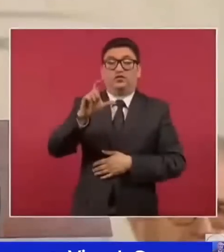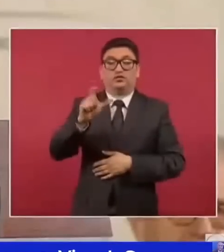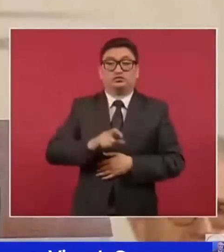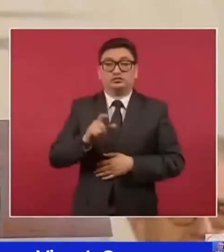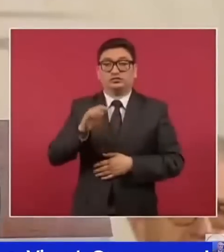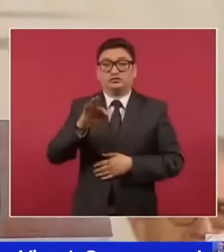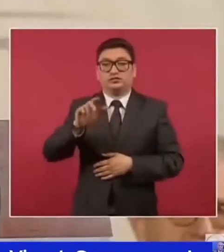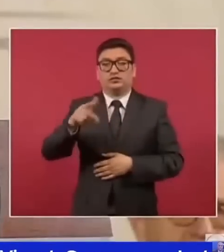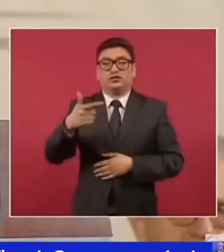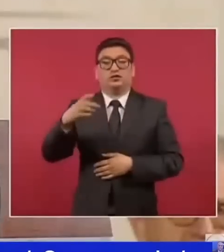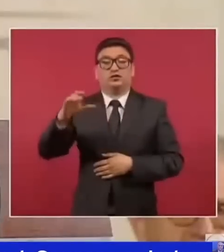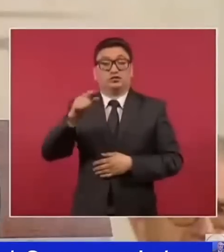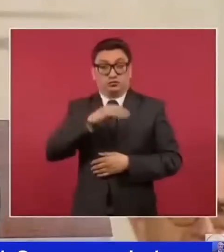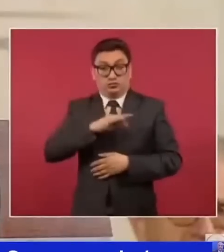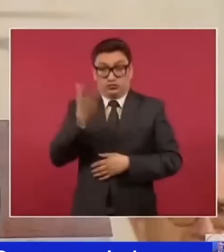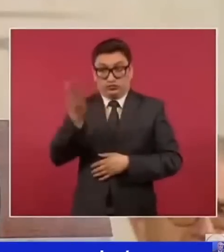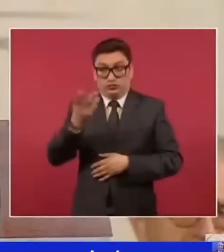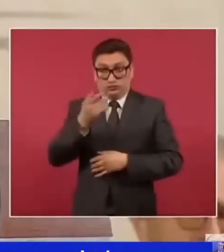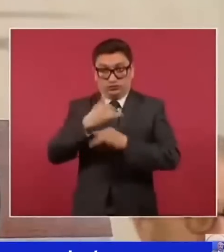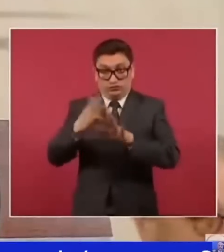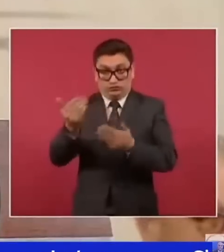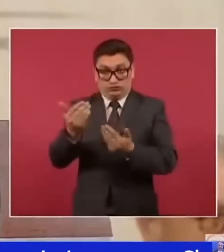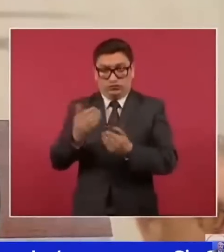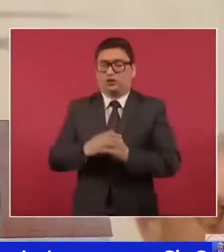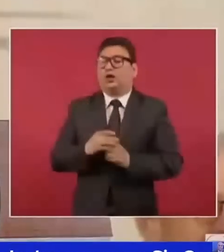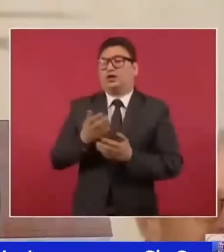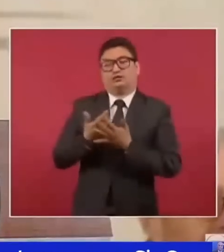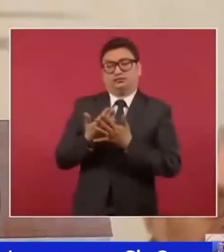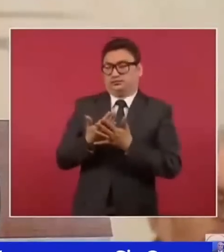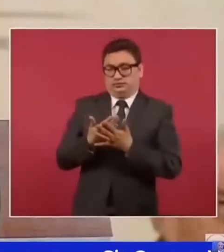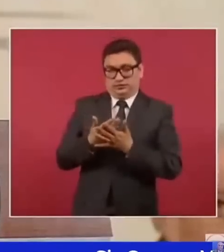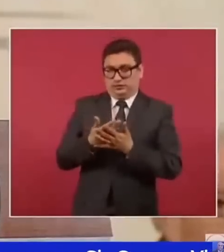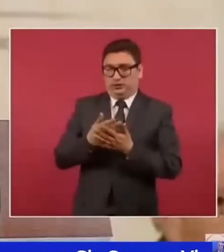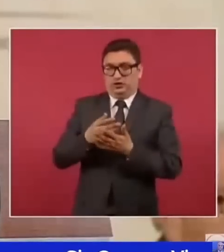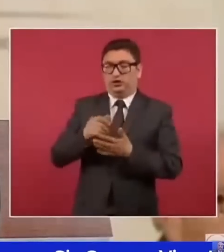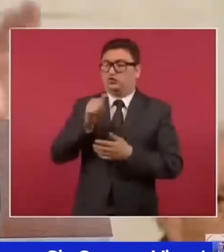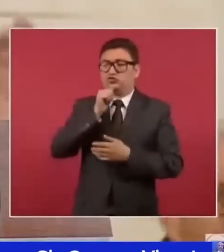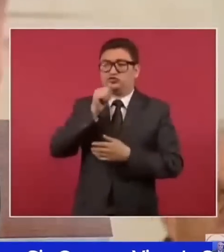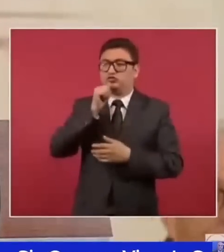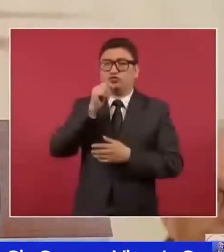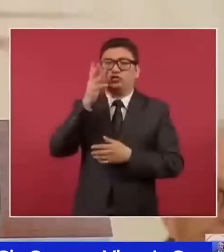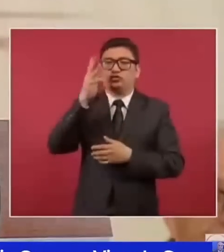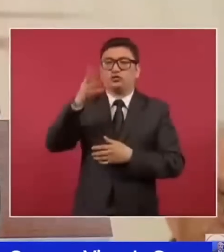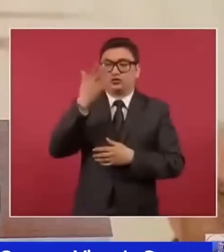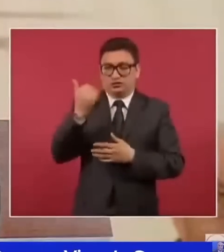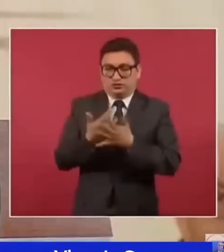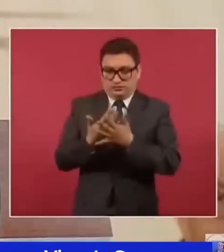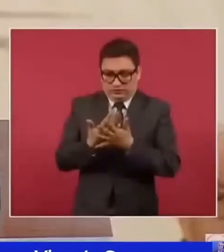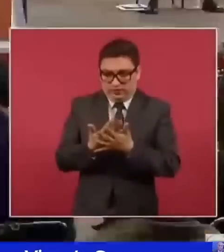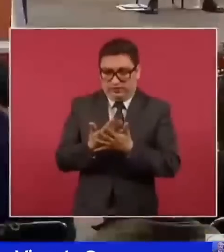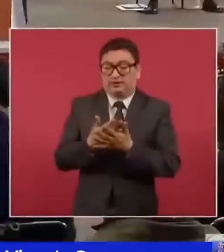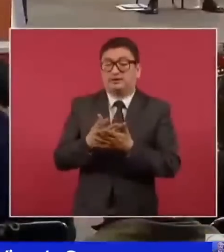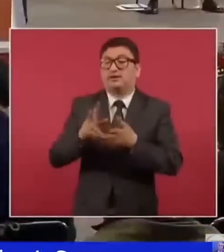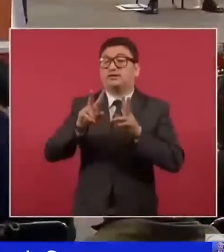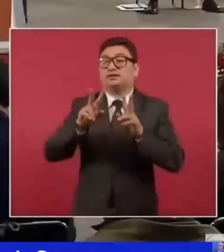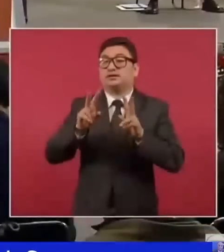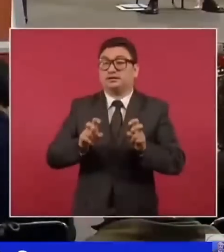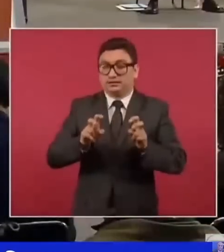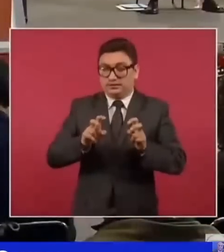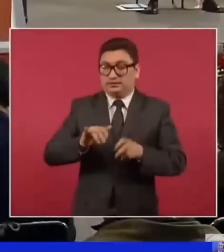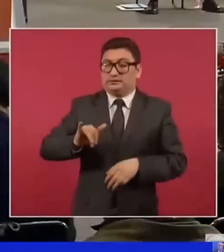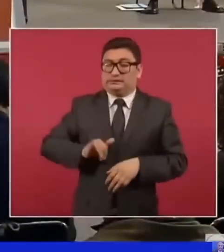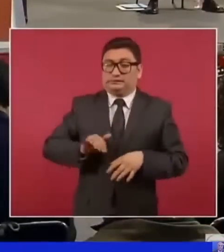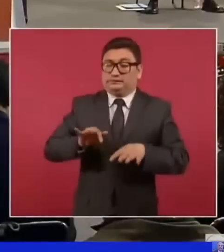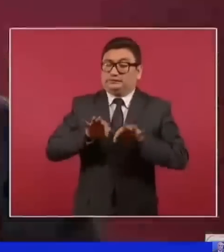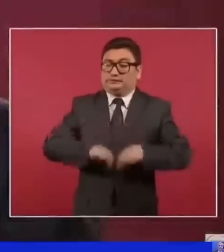sea, vamos a esperar, no adelantemos. Ese es un tema muy interesante para